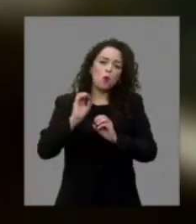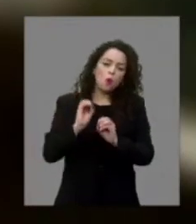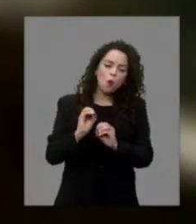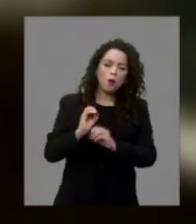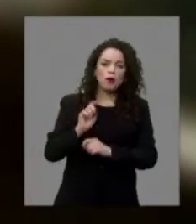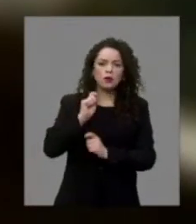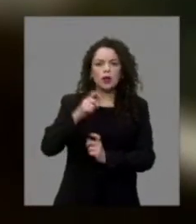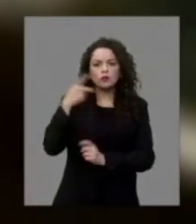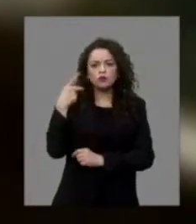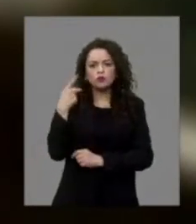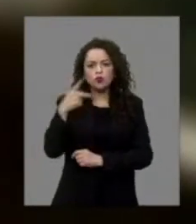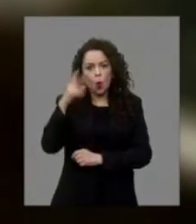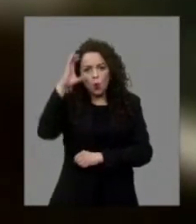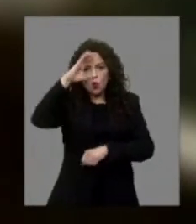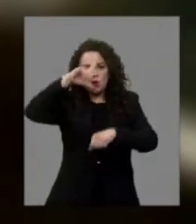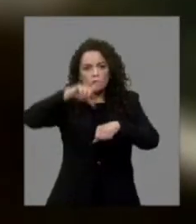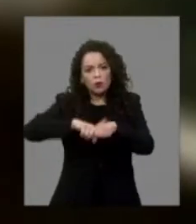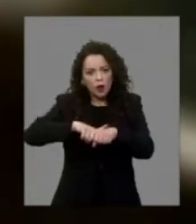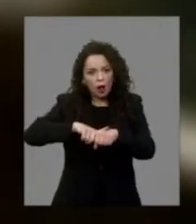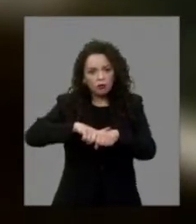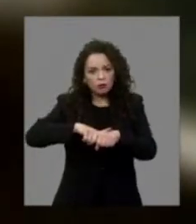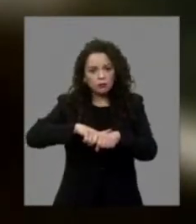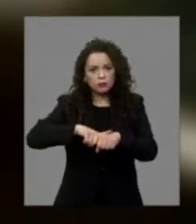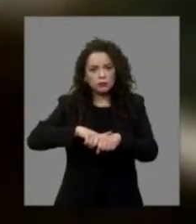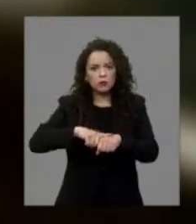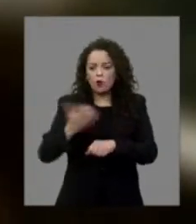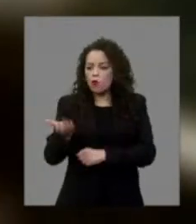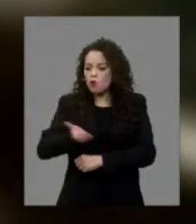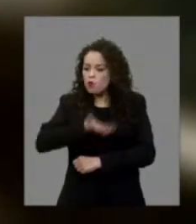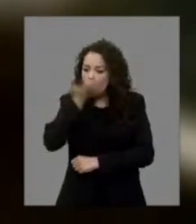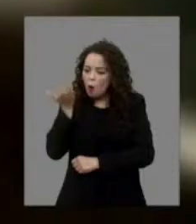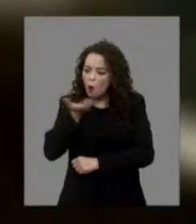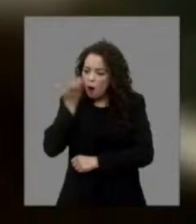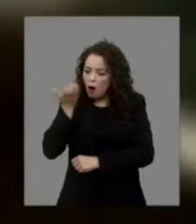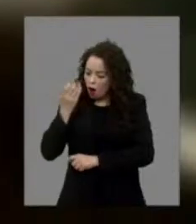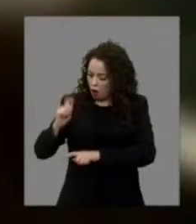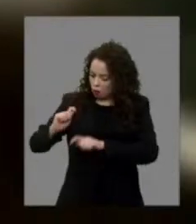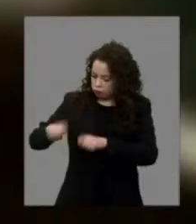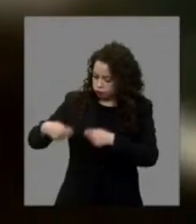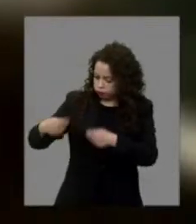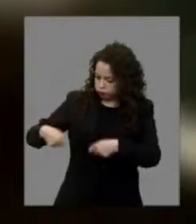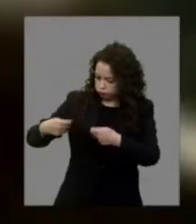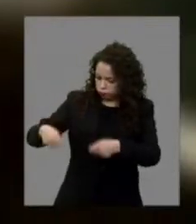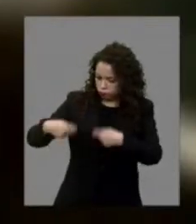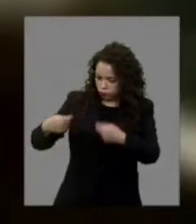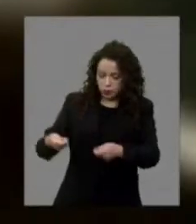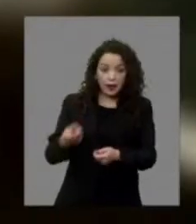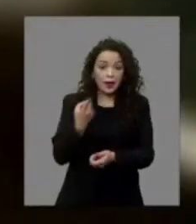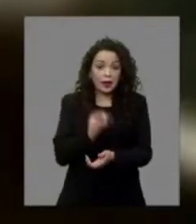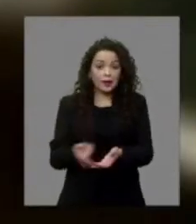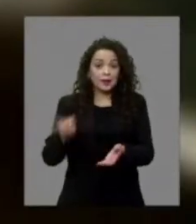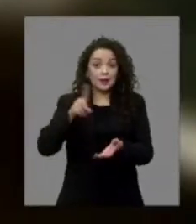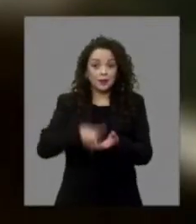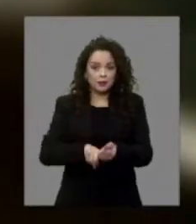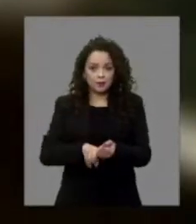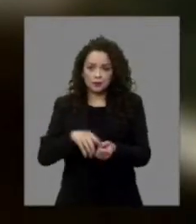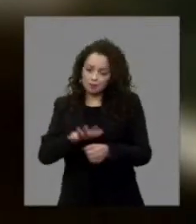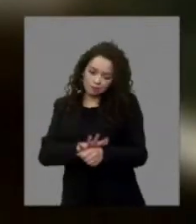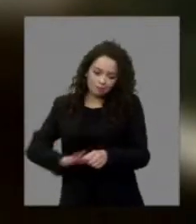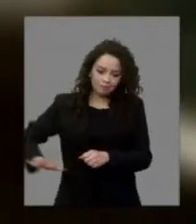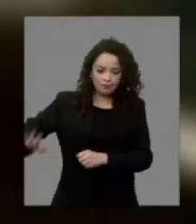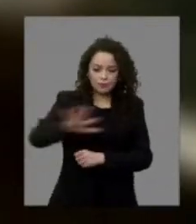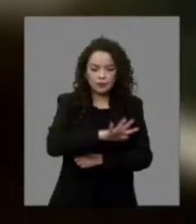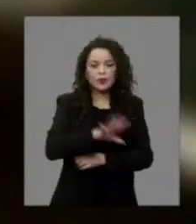experiencias culturales y de tradiciones que finalmente integran todo el cuerpo de nuestras